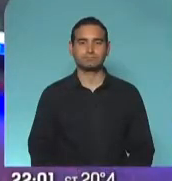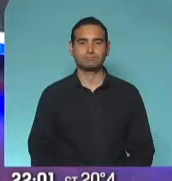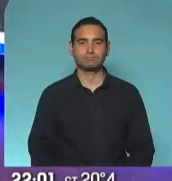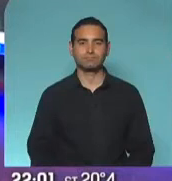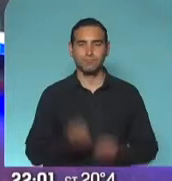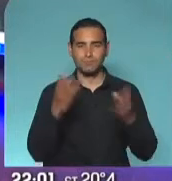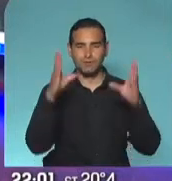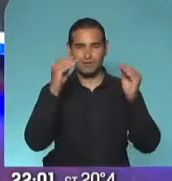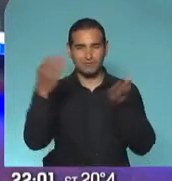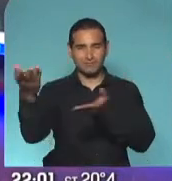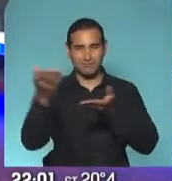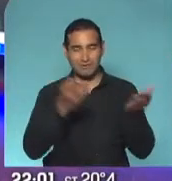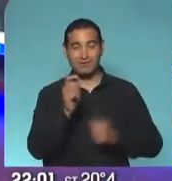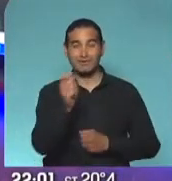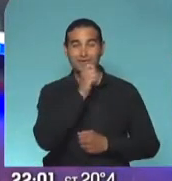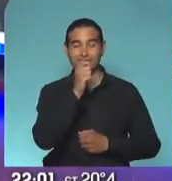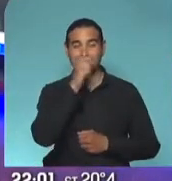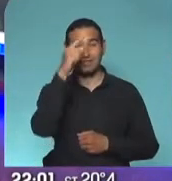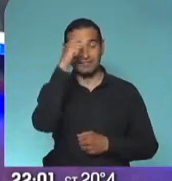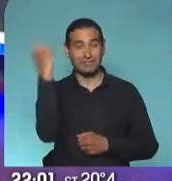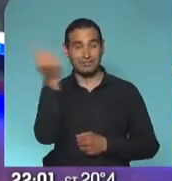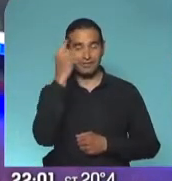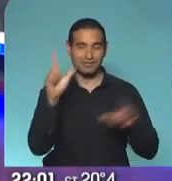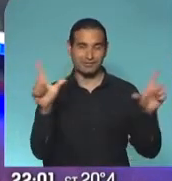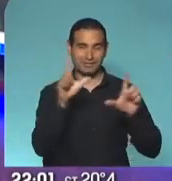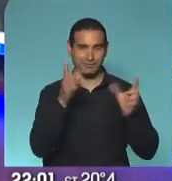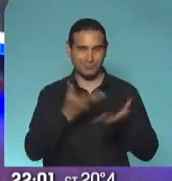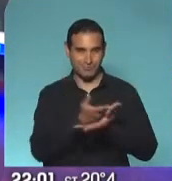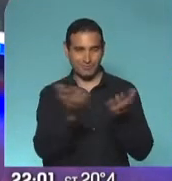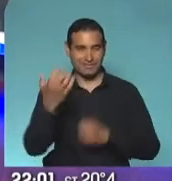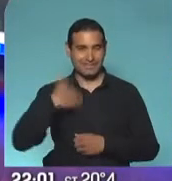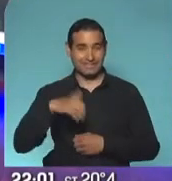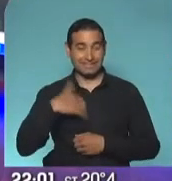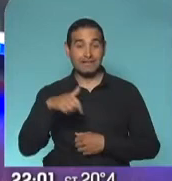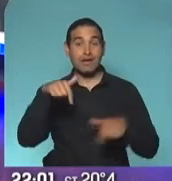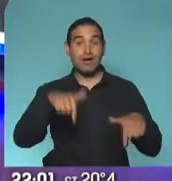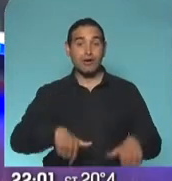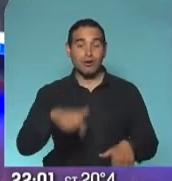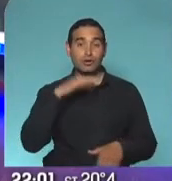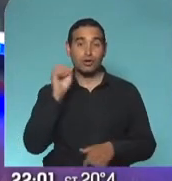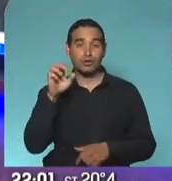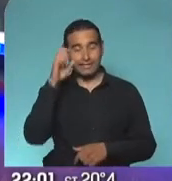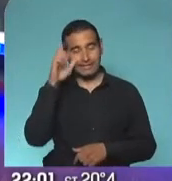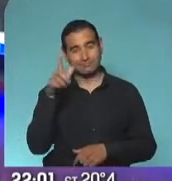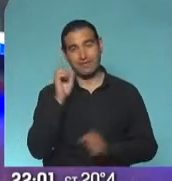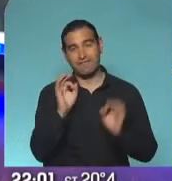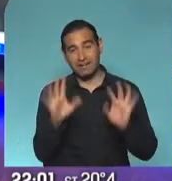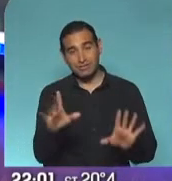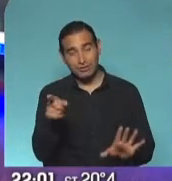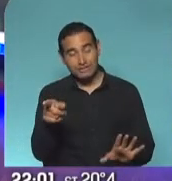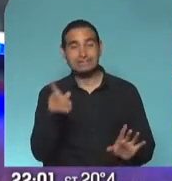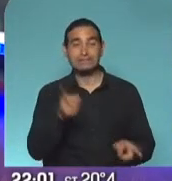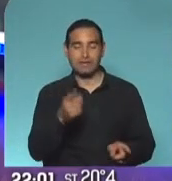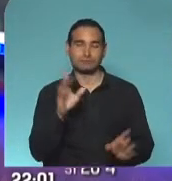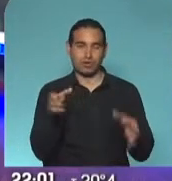Buenas noches, bienvenidos al Noticiero Internacional de la Televisión Pública Argentina, hoy sin Jorge Elías, que está de vacaciones, pero con el resto del